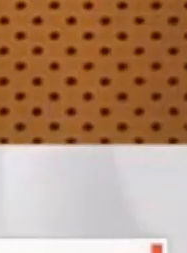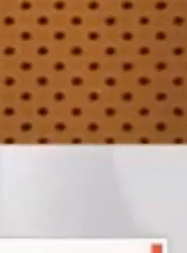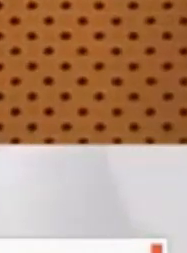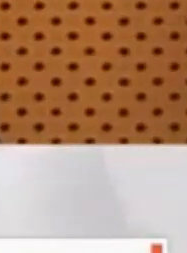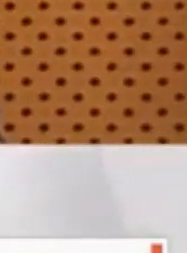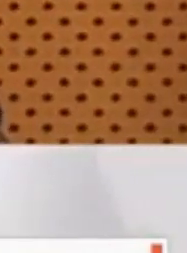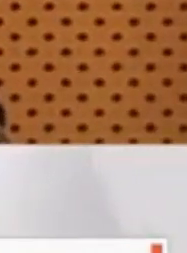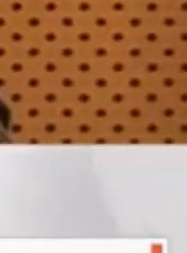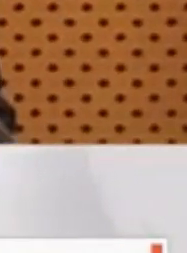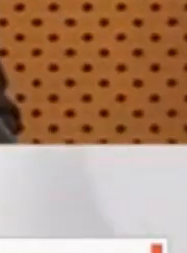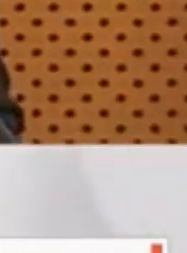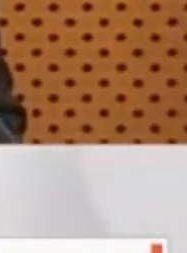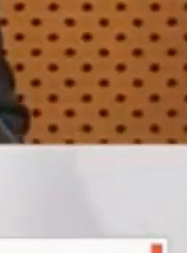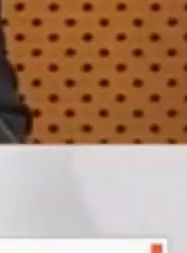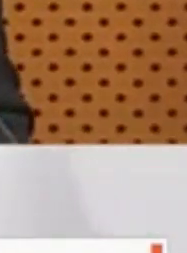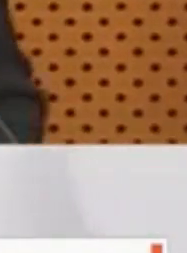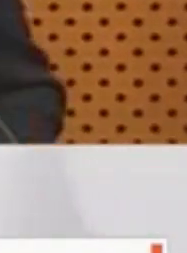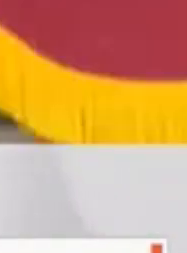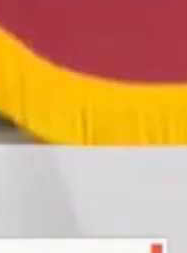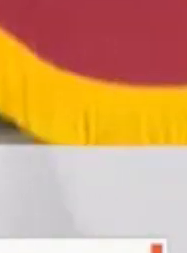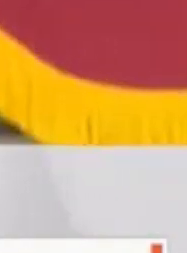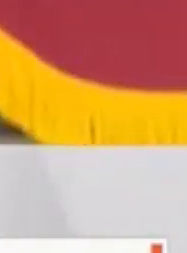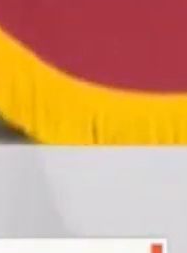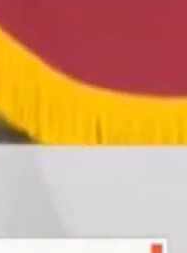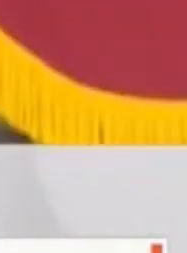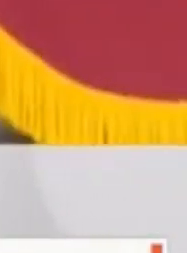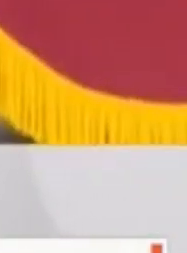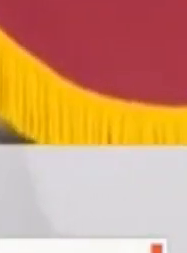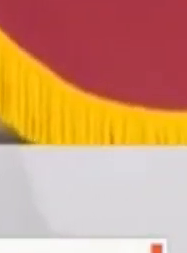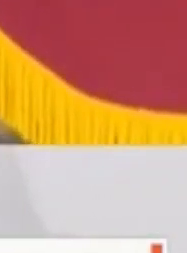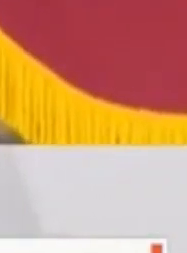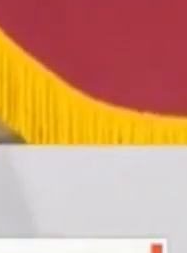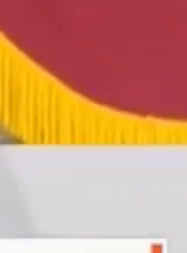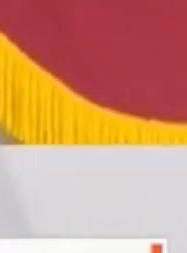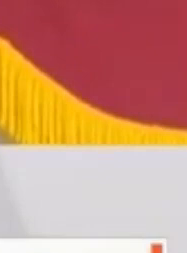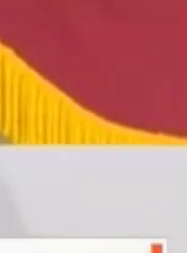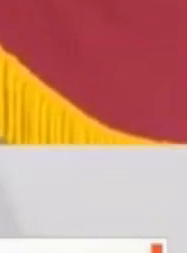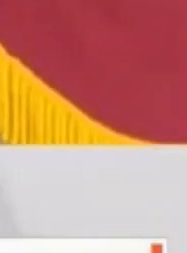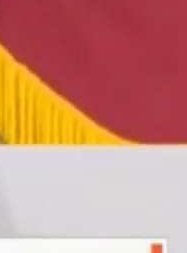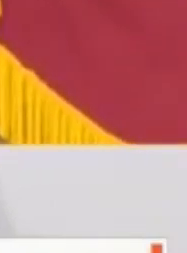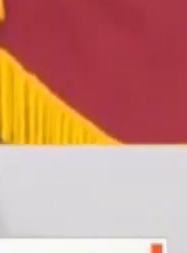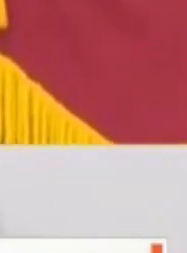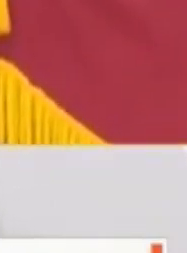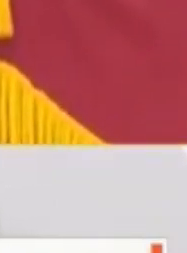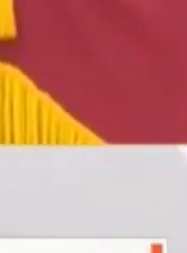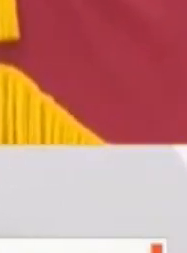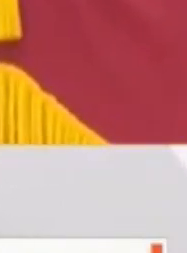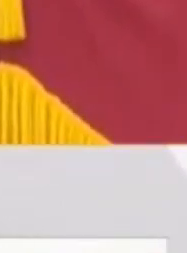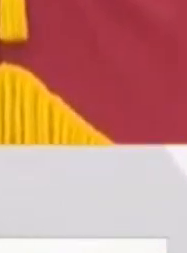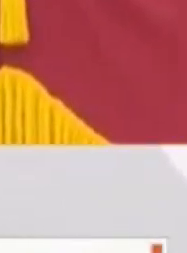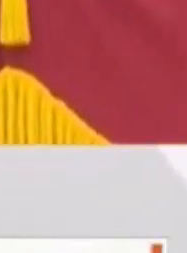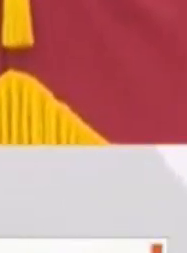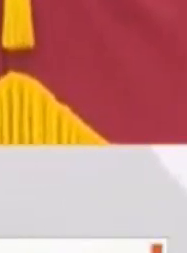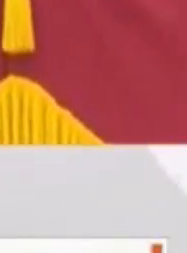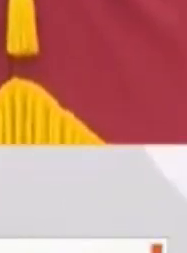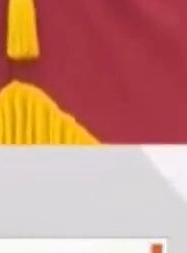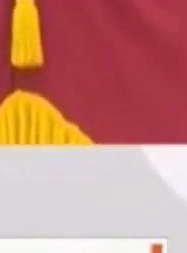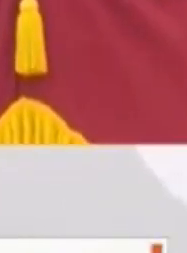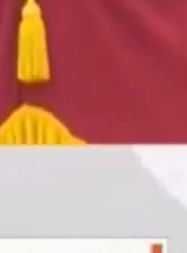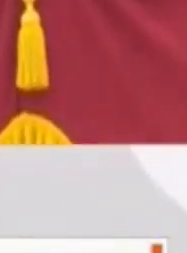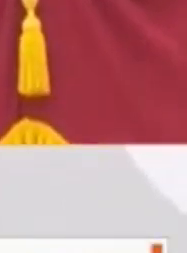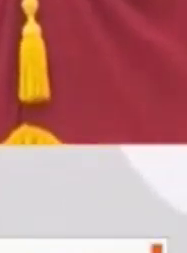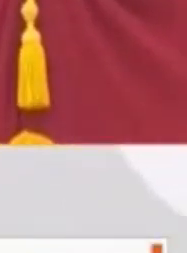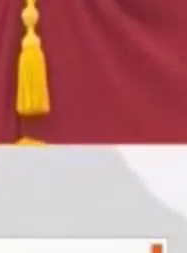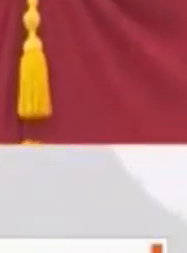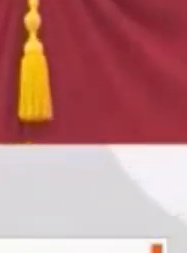situación socioeconómica, la región donde tú estés, la localidad. Es impresionante ver a escoceses que durante siglos estuvieron